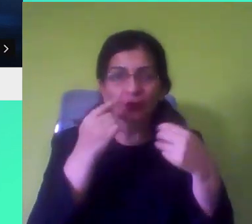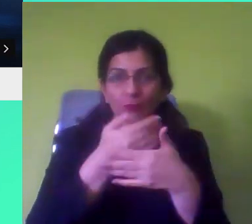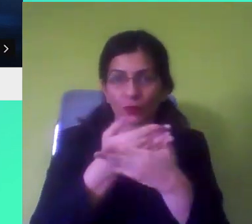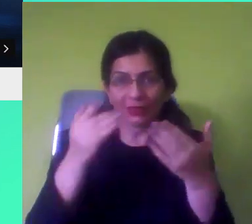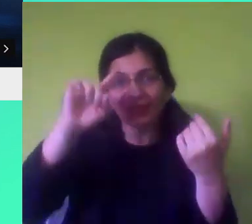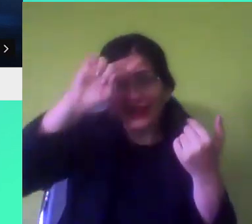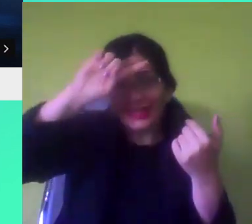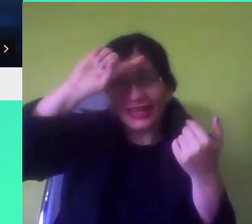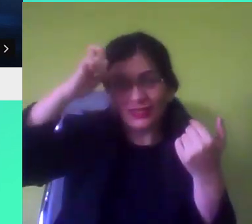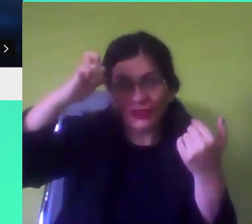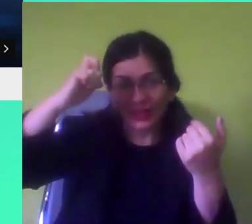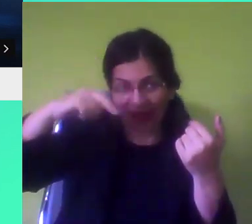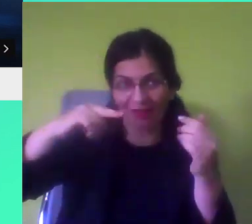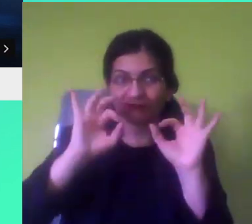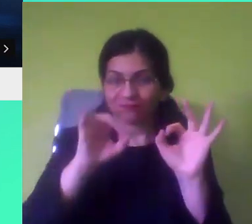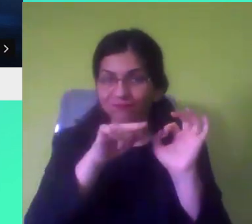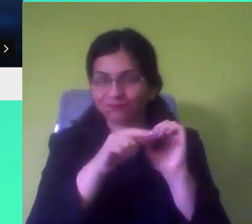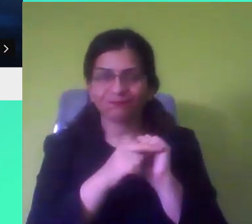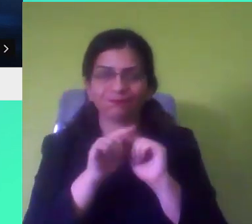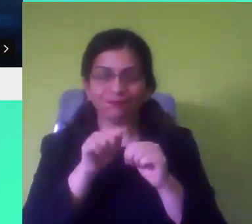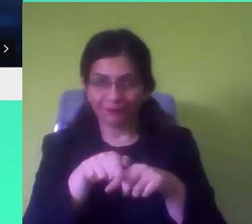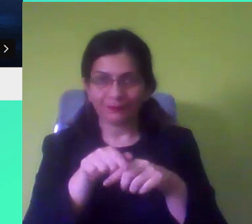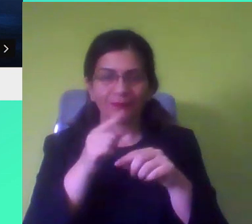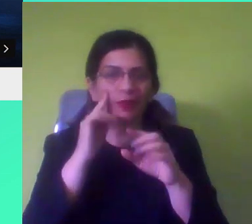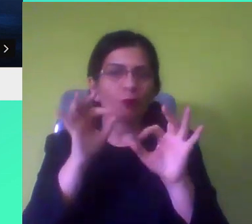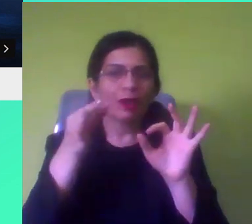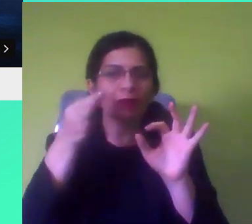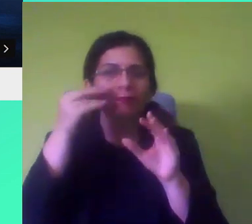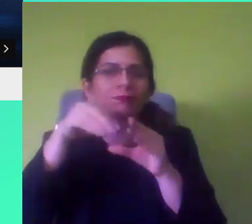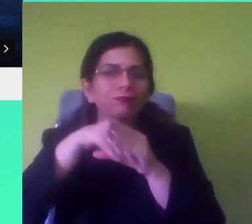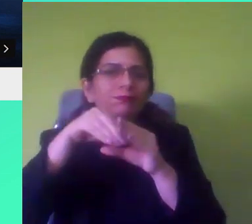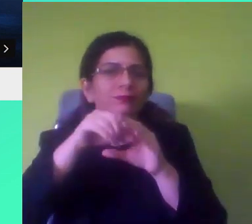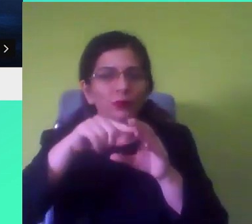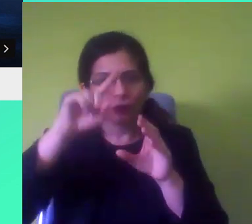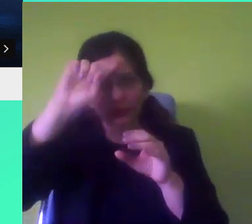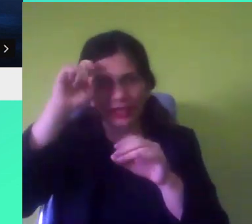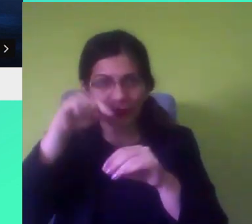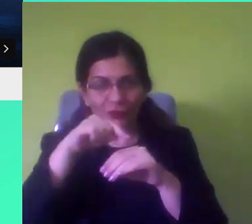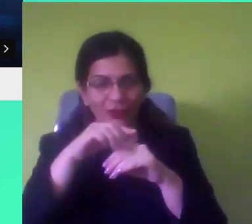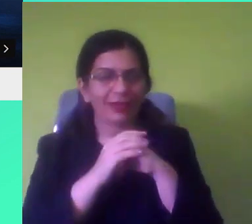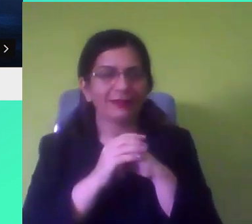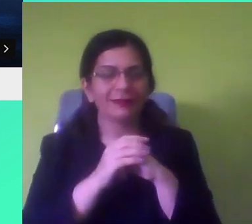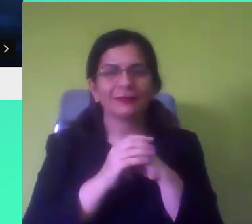Inventario Nacional de Glaciares. Cuando acceden a la página del Inventario Nacional de Glaciares,